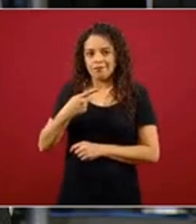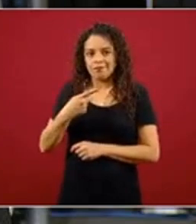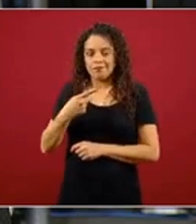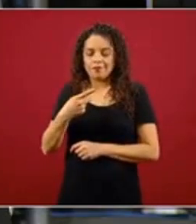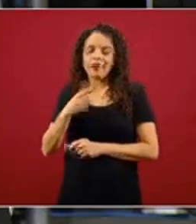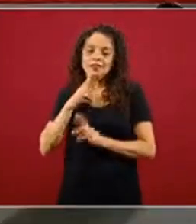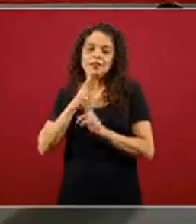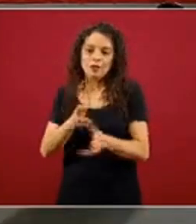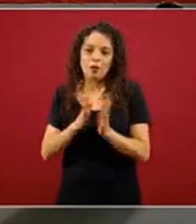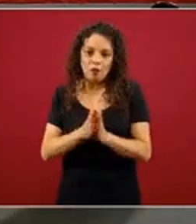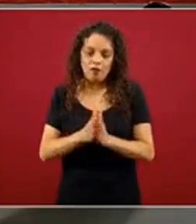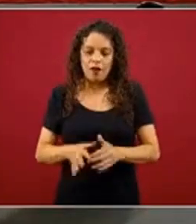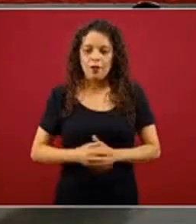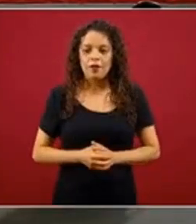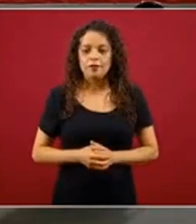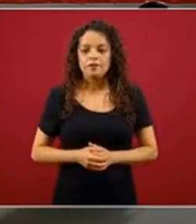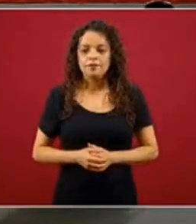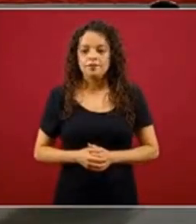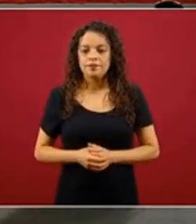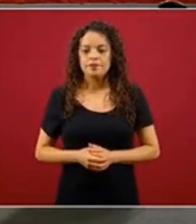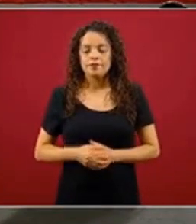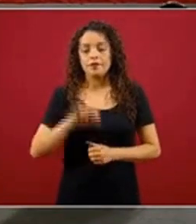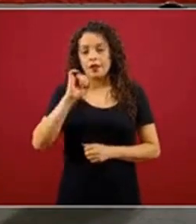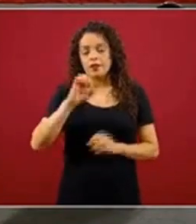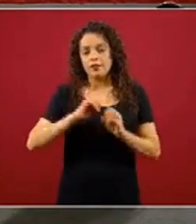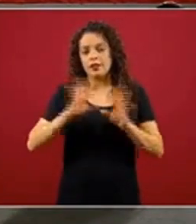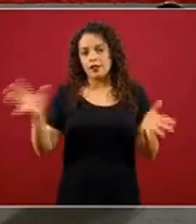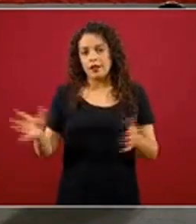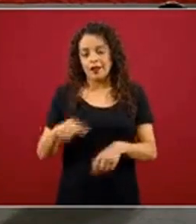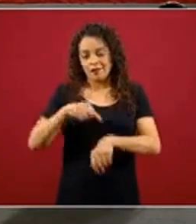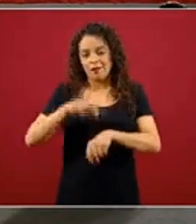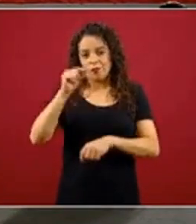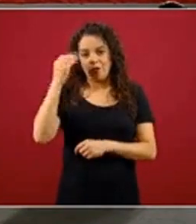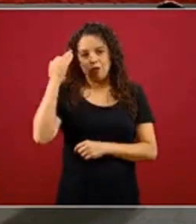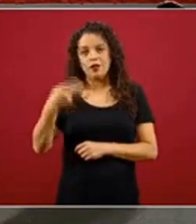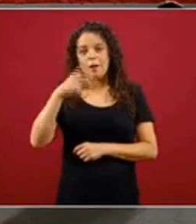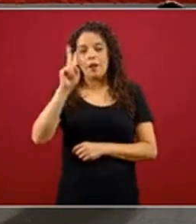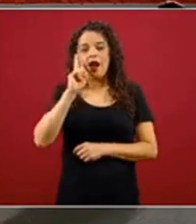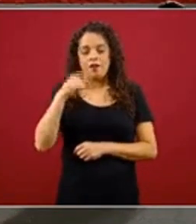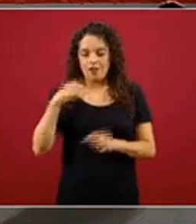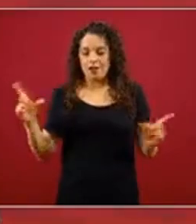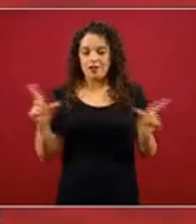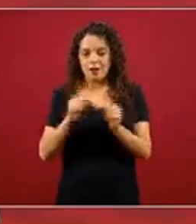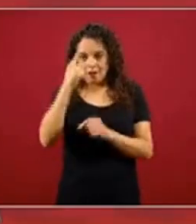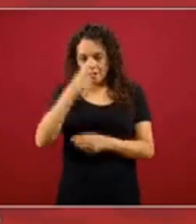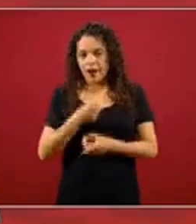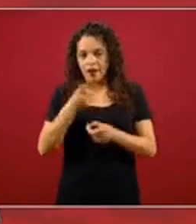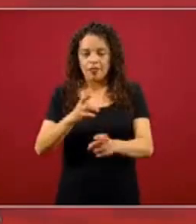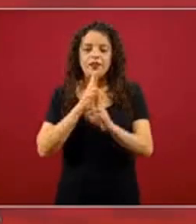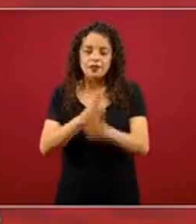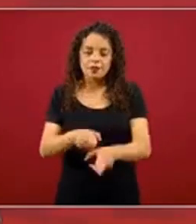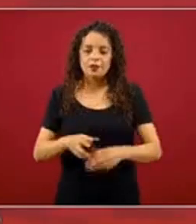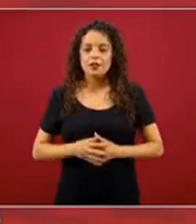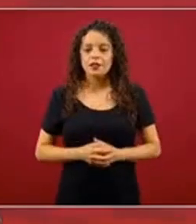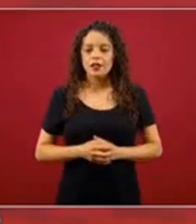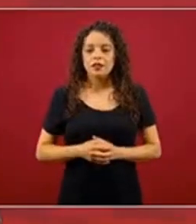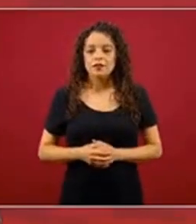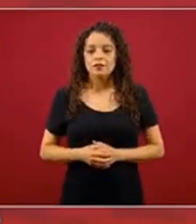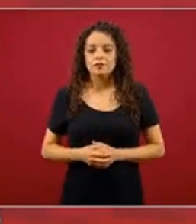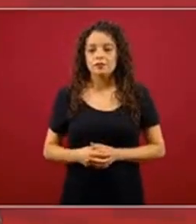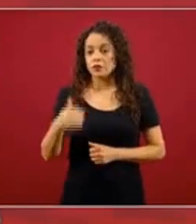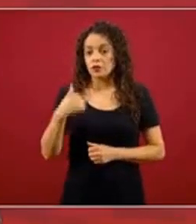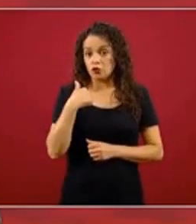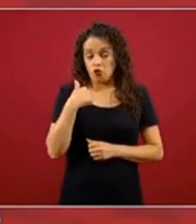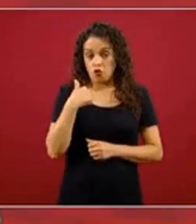Alomía. Cómo no, con mucho gusto, a ver si nos da tiempo, porque queda poco tiempo, pero trataré de ser sintético. No conozco